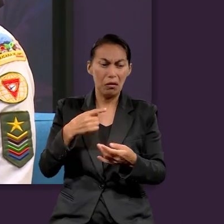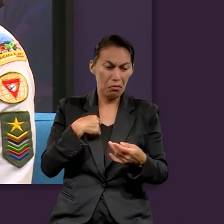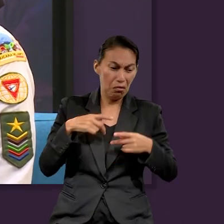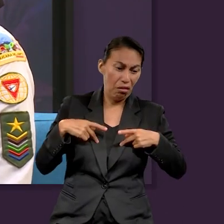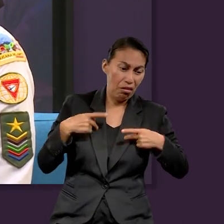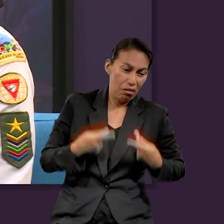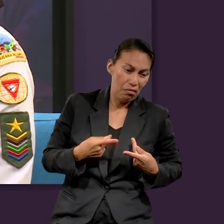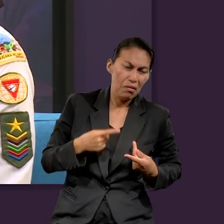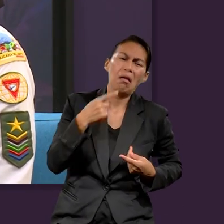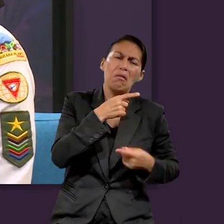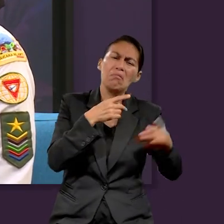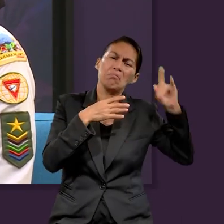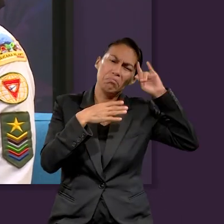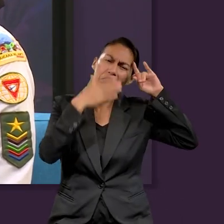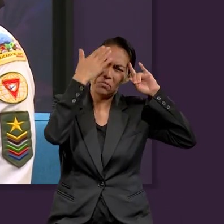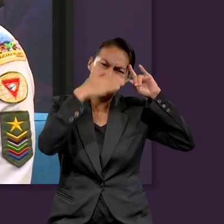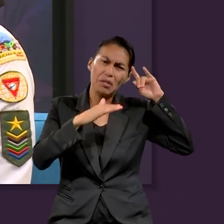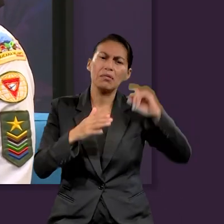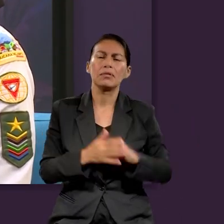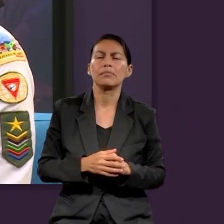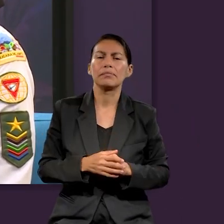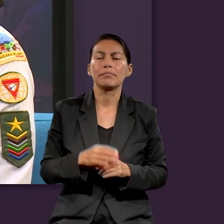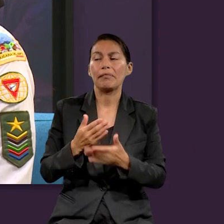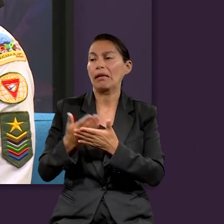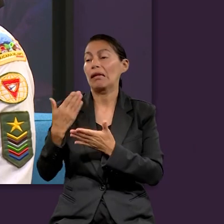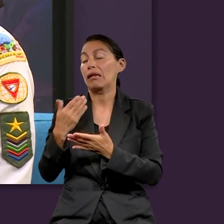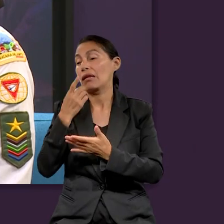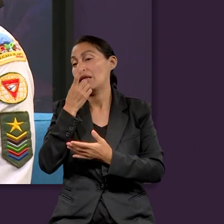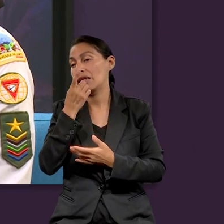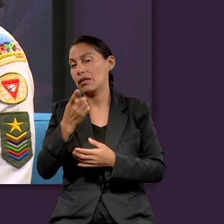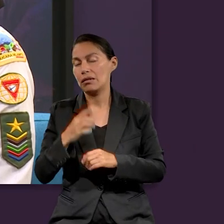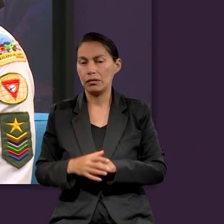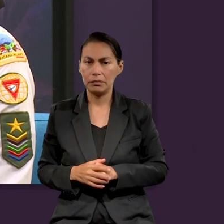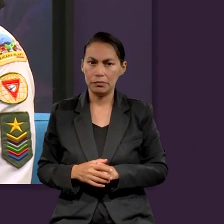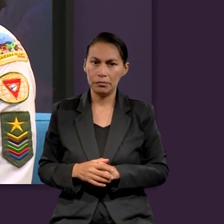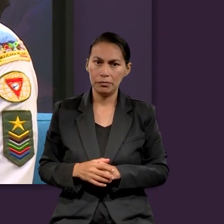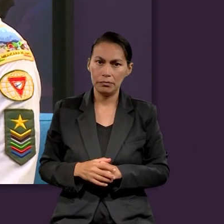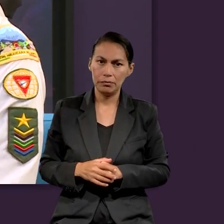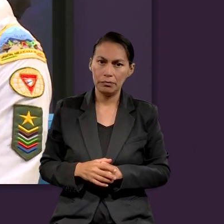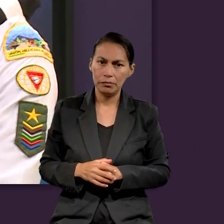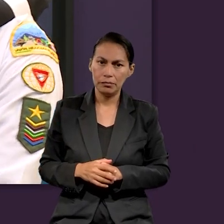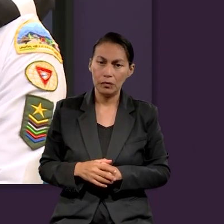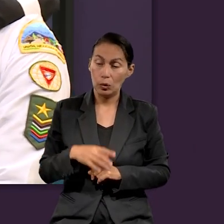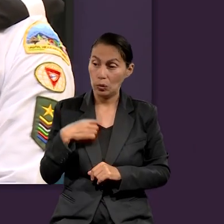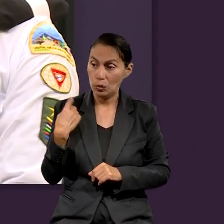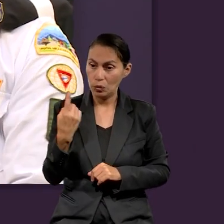son nuestras debilidades Entonces como comentaba hace un rato